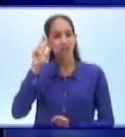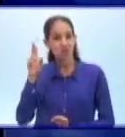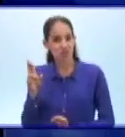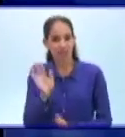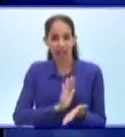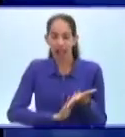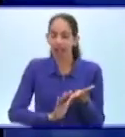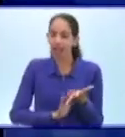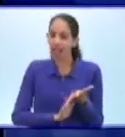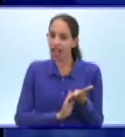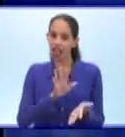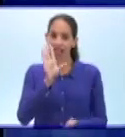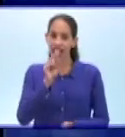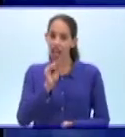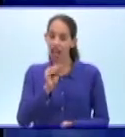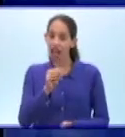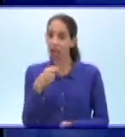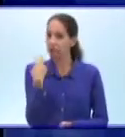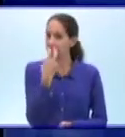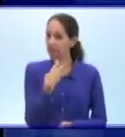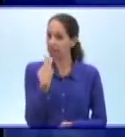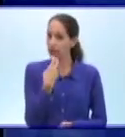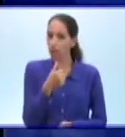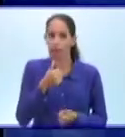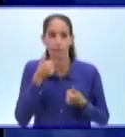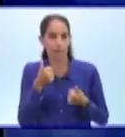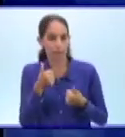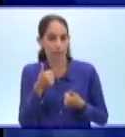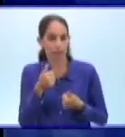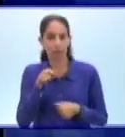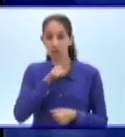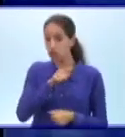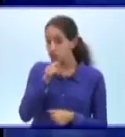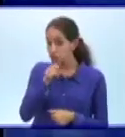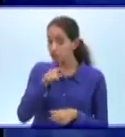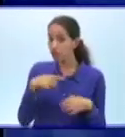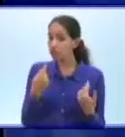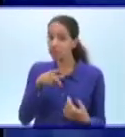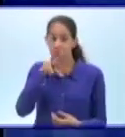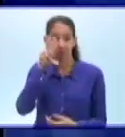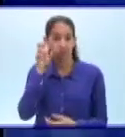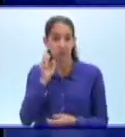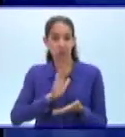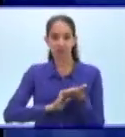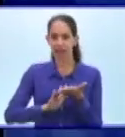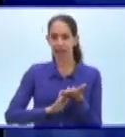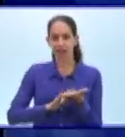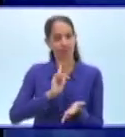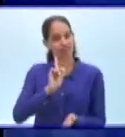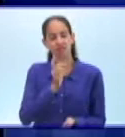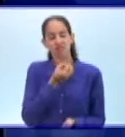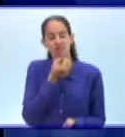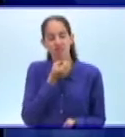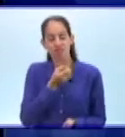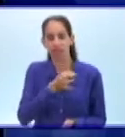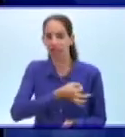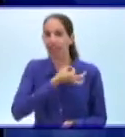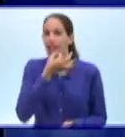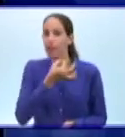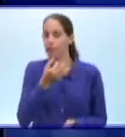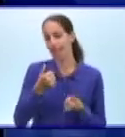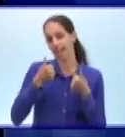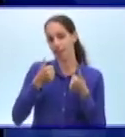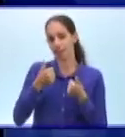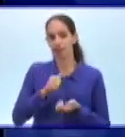bien ni escribe bien de lo que no conoce. Entonces hoy vamos a profundizar